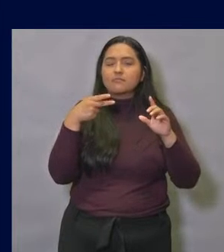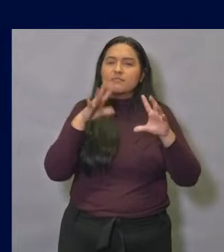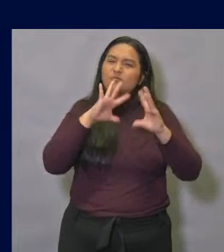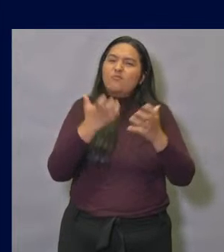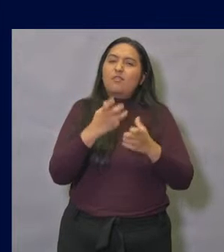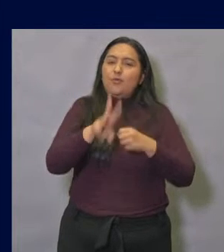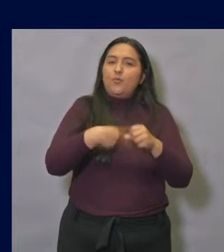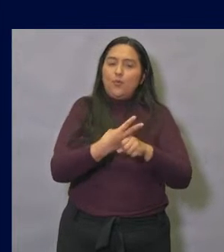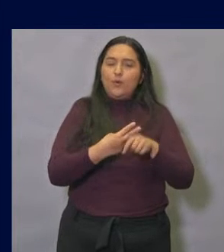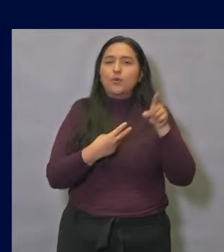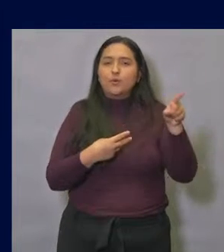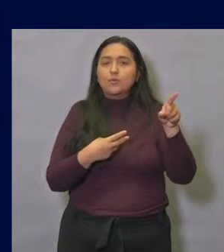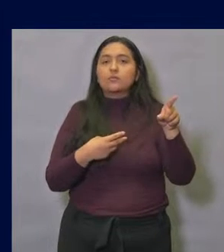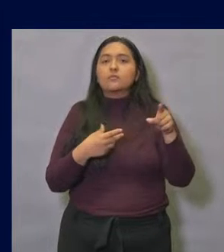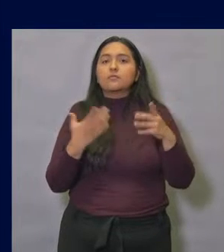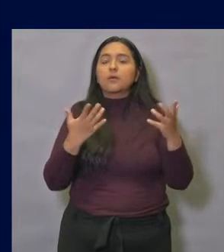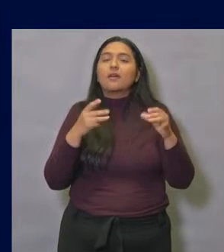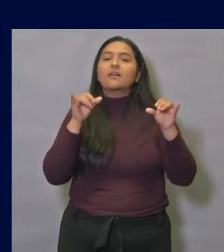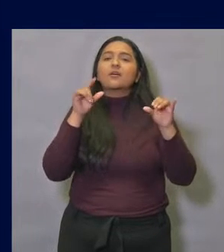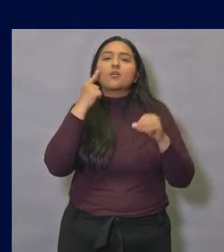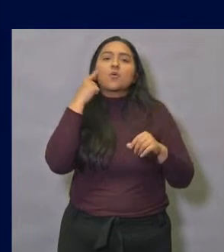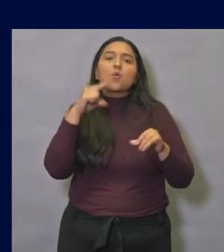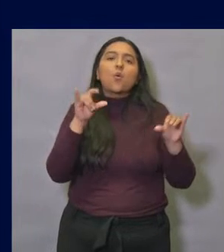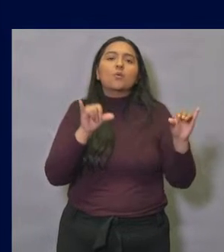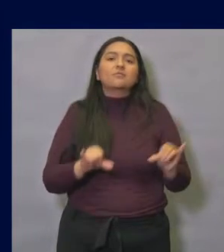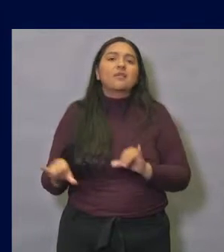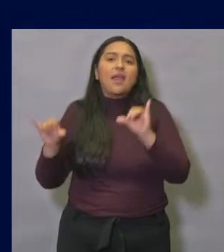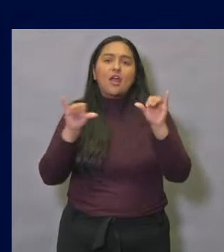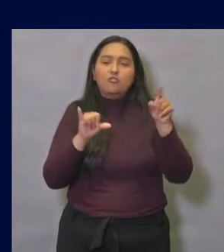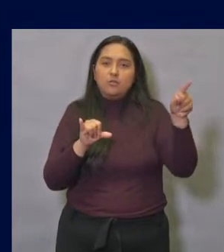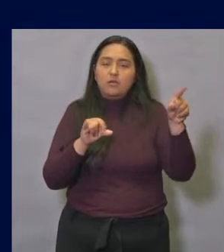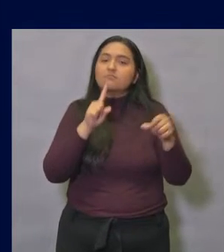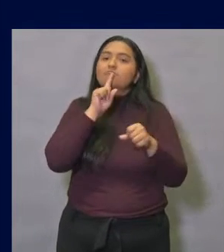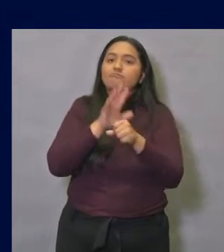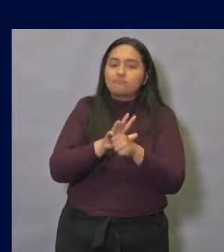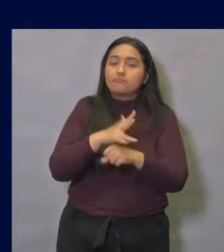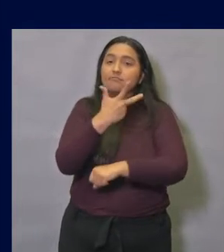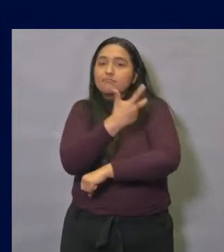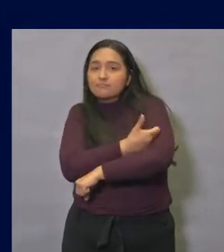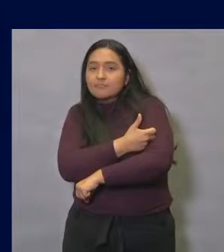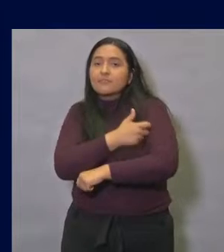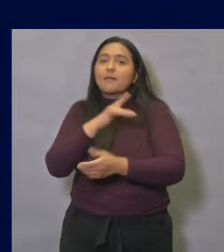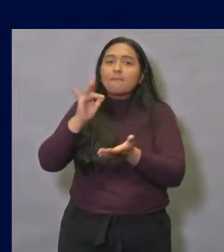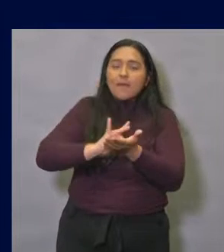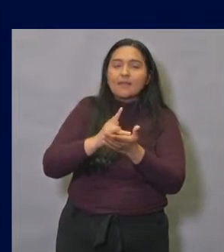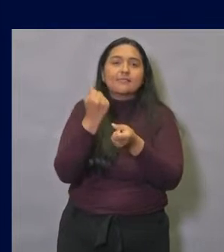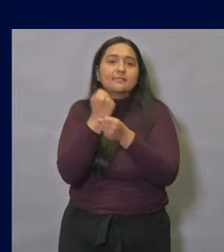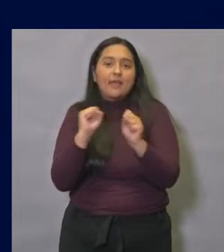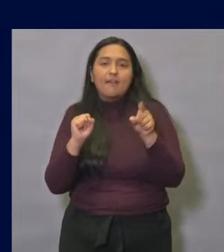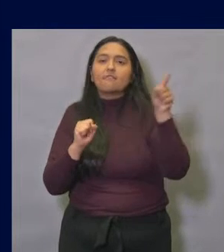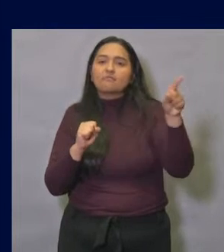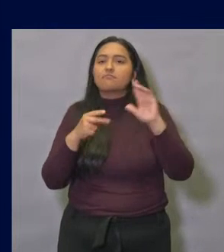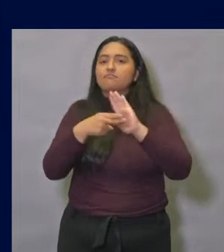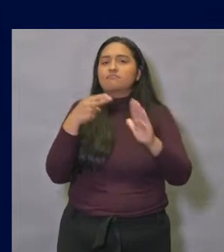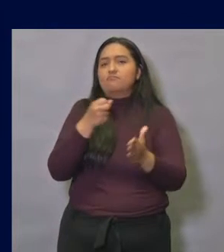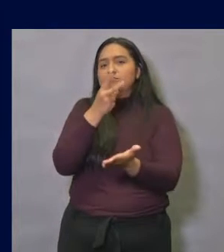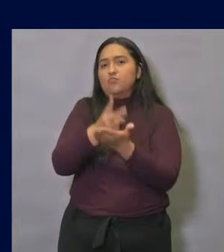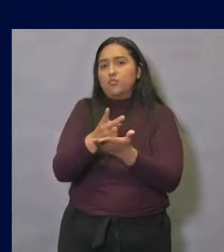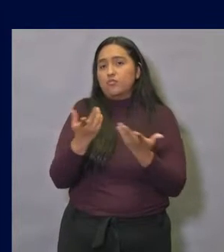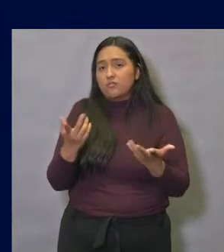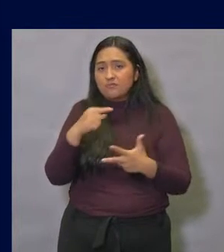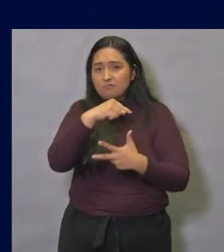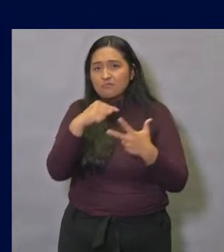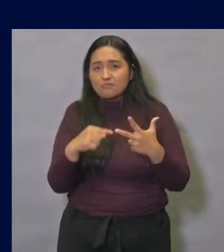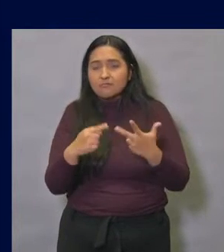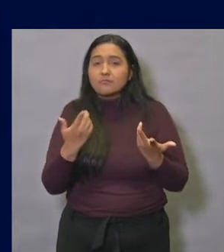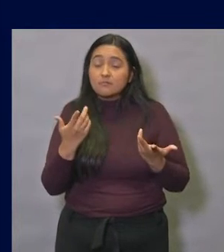como el estándar de oro para garantizar la seguridad de medicamentos y vacunas. Sabemos esto debido a los datos en